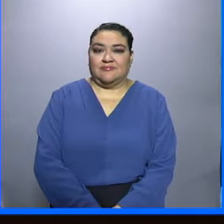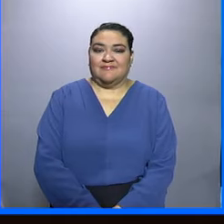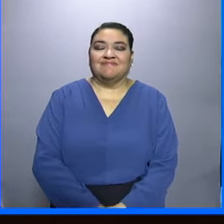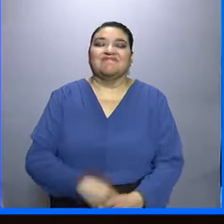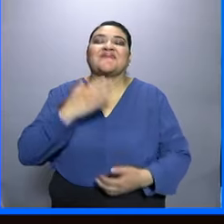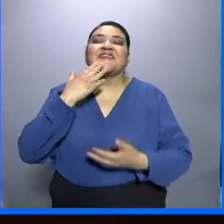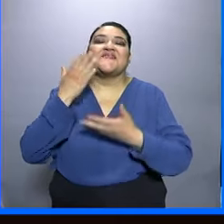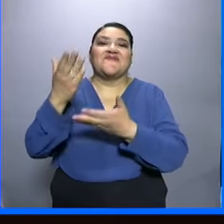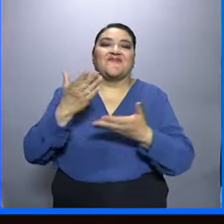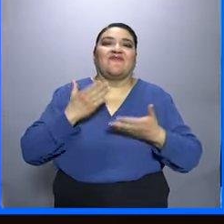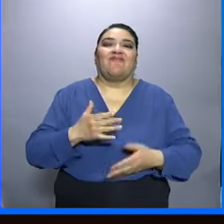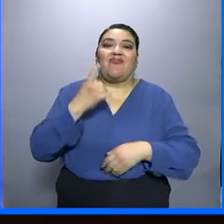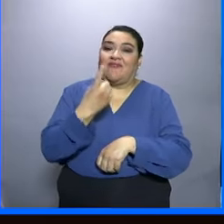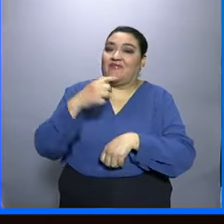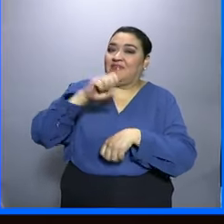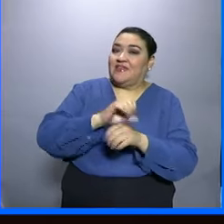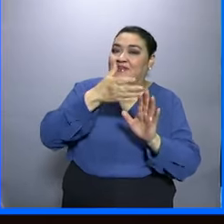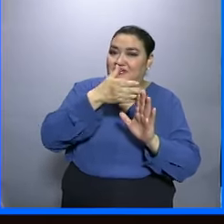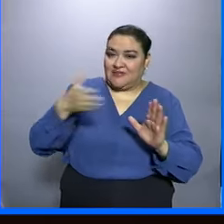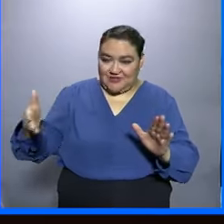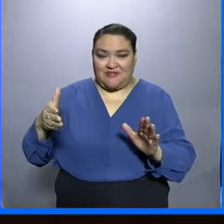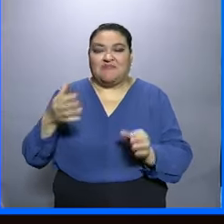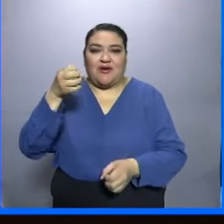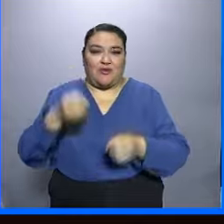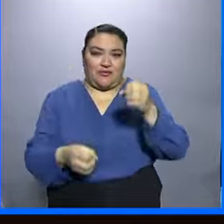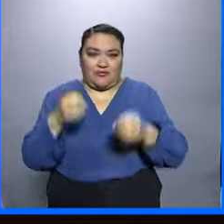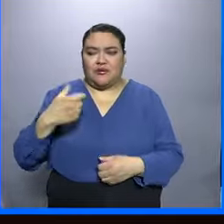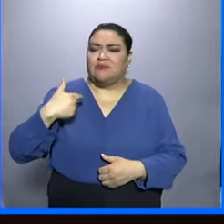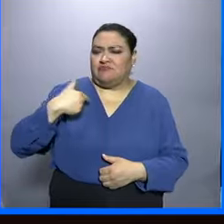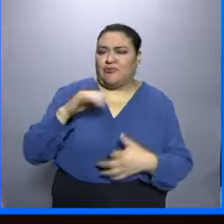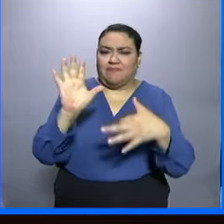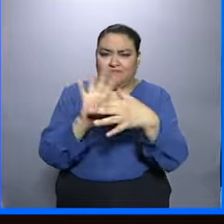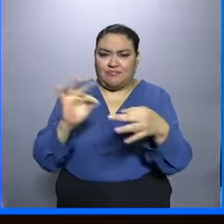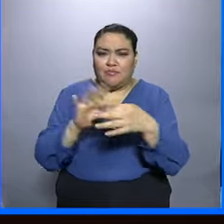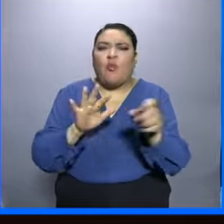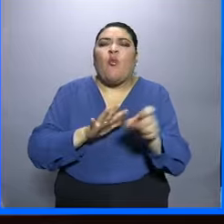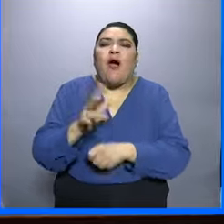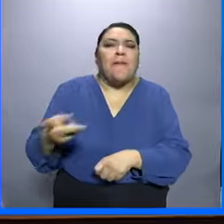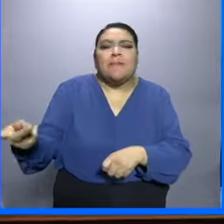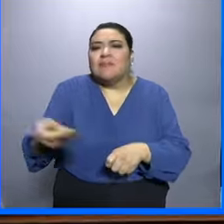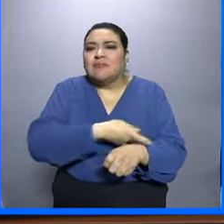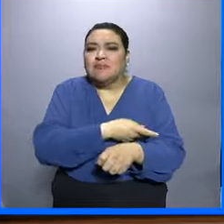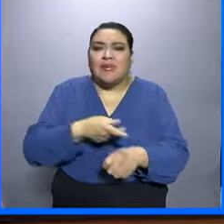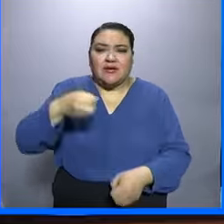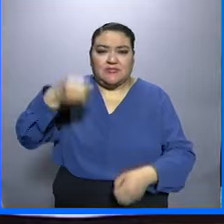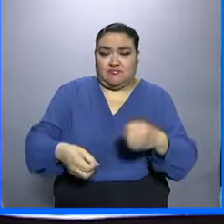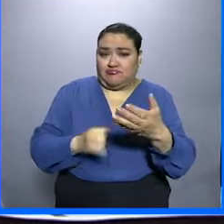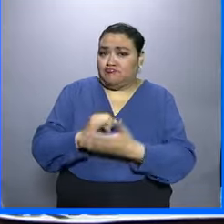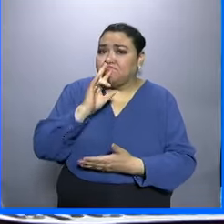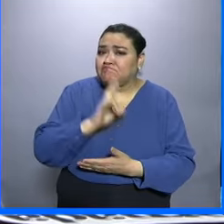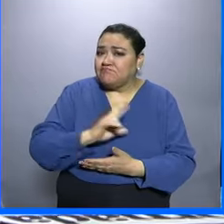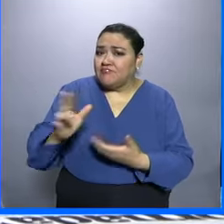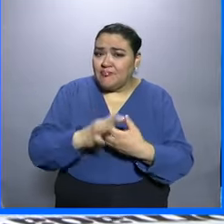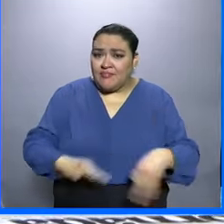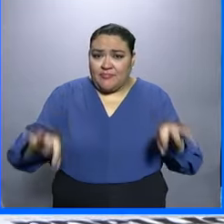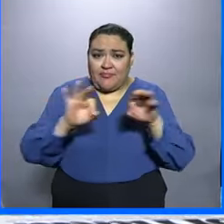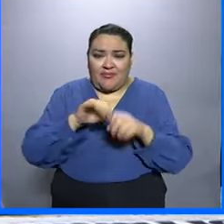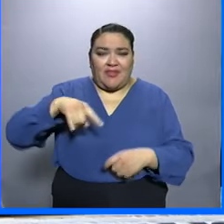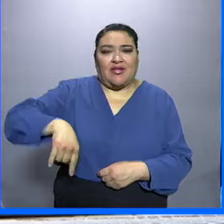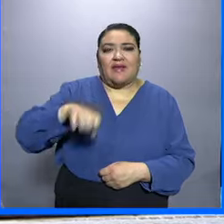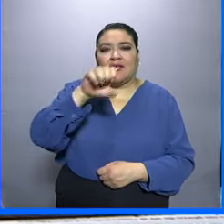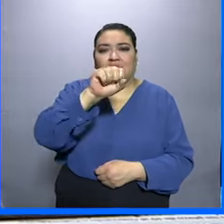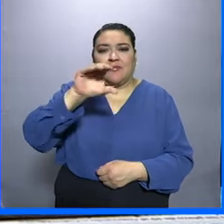Bienvenidos a Semanario Judicial. Soy Laura Murillo y en los próximos minutos le daremos cuenta de las sentencias más relevantes de la Suprema Corte,